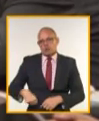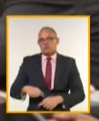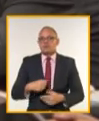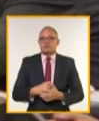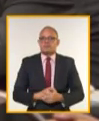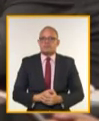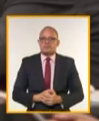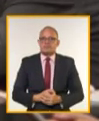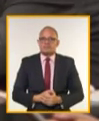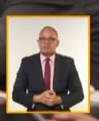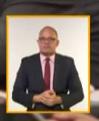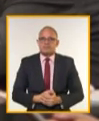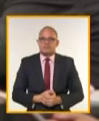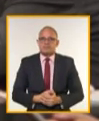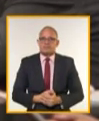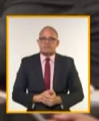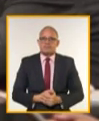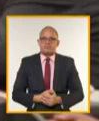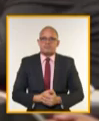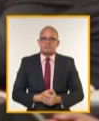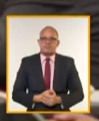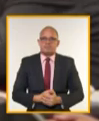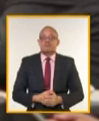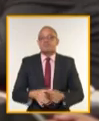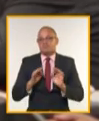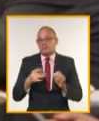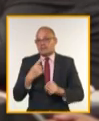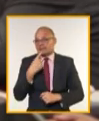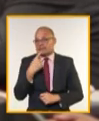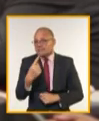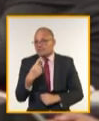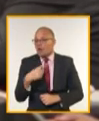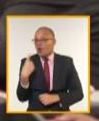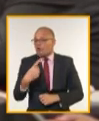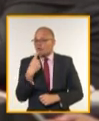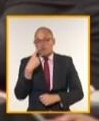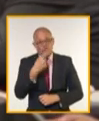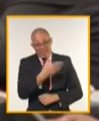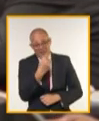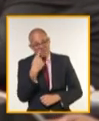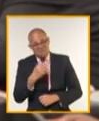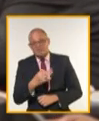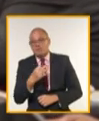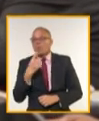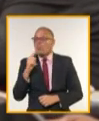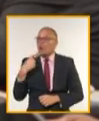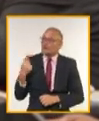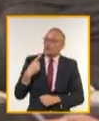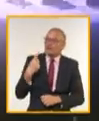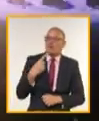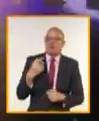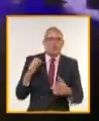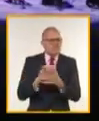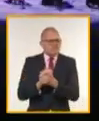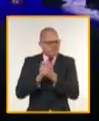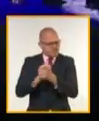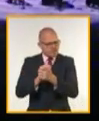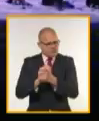Popular China. Y hay que decir que estas relaciones son, como usted planteó en una ocasión, de hierro, son indestructibles.